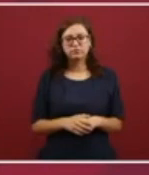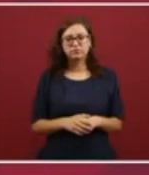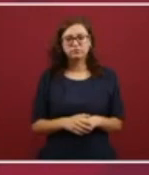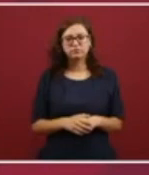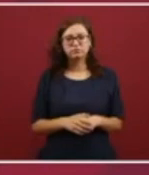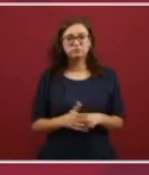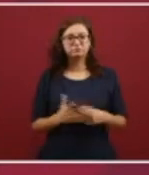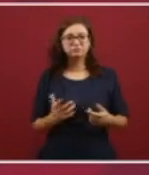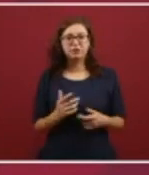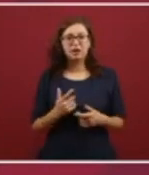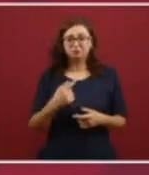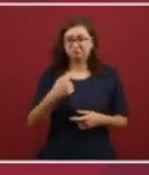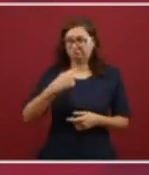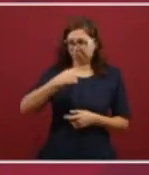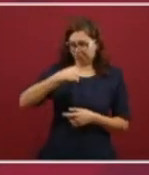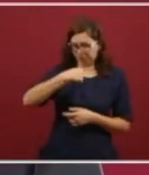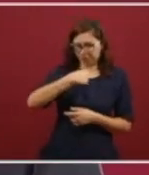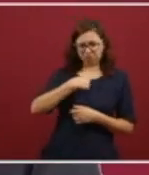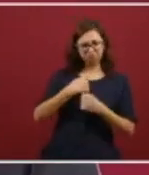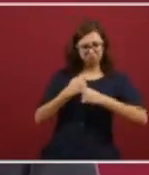el influyentismo.